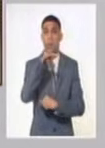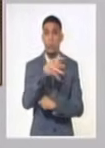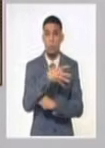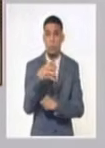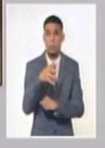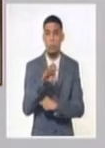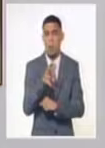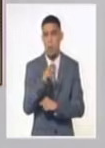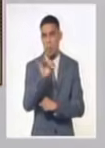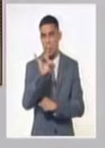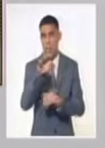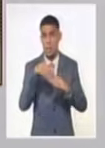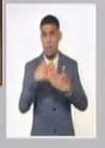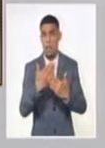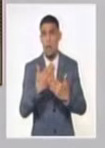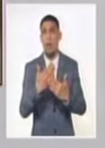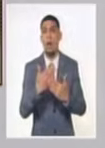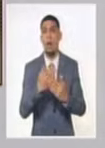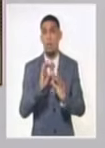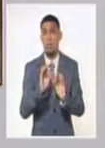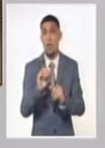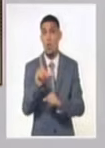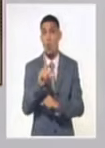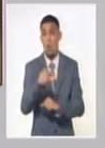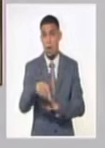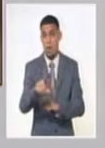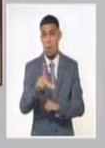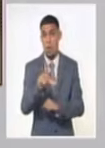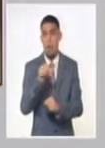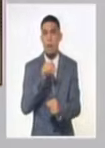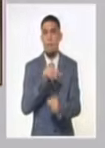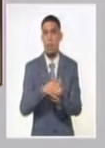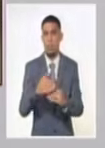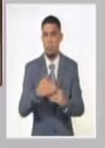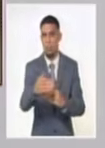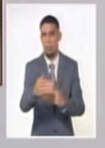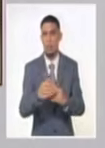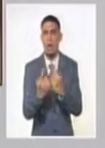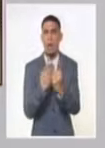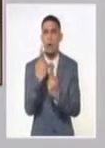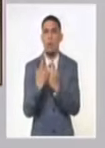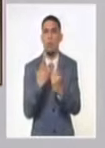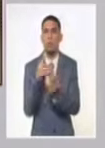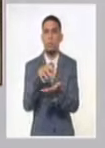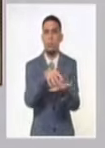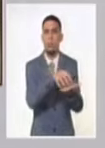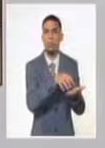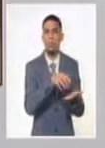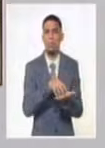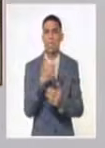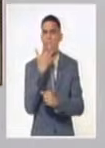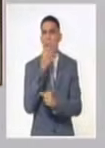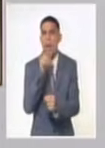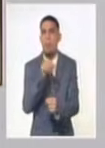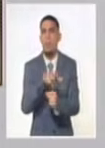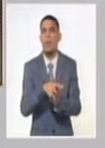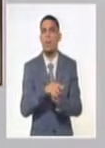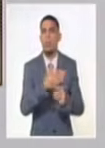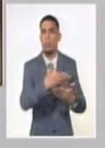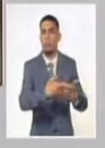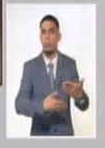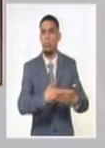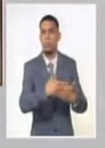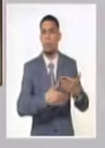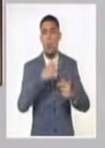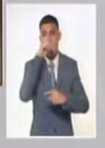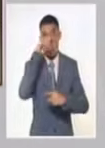días adicionales a partir de este próximo lunes para que se definan los territorios quienes harán ya sus exámenes finales de 12